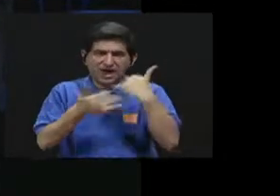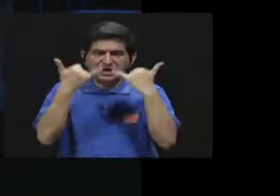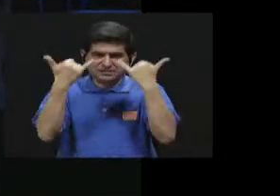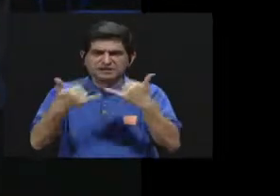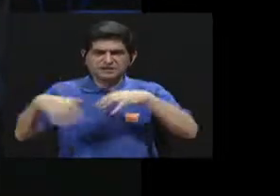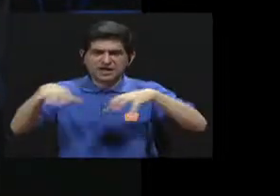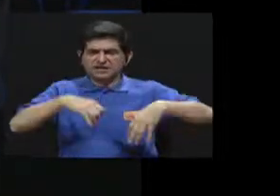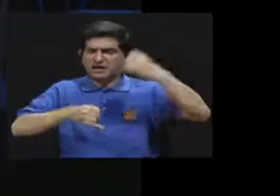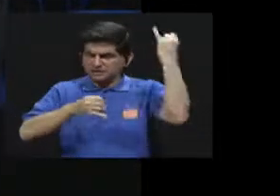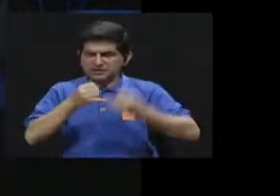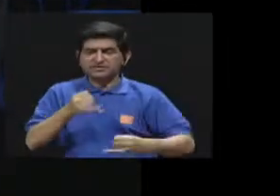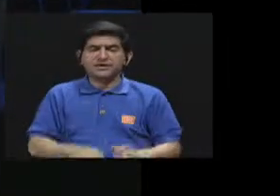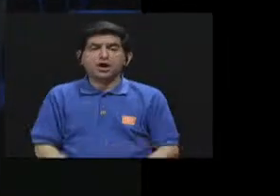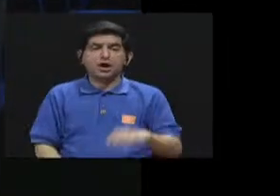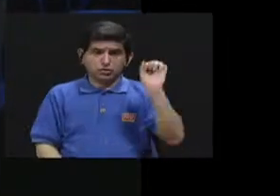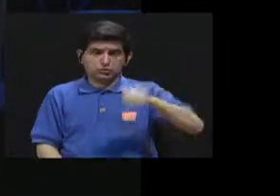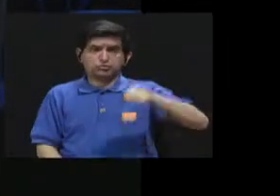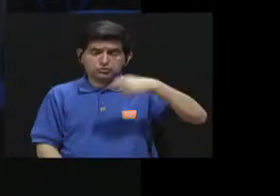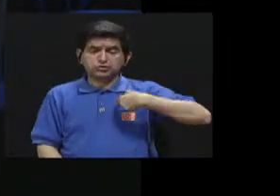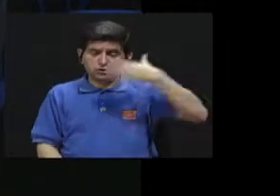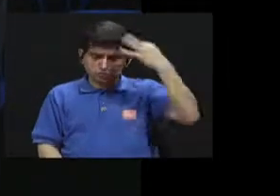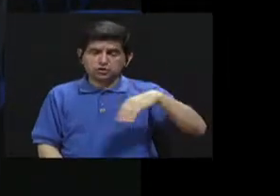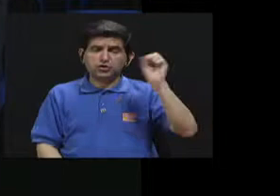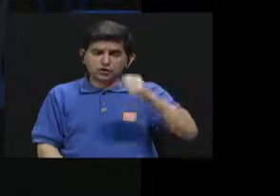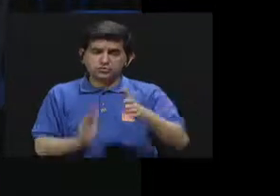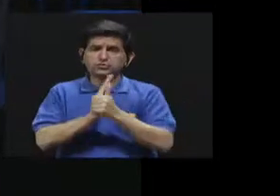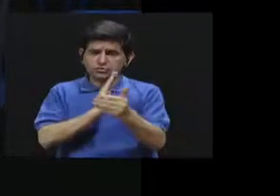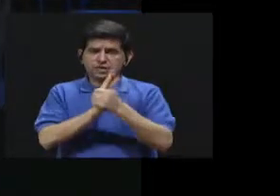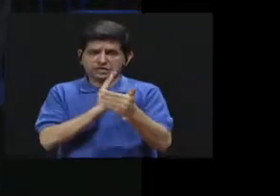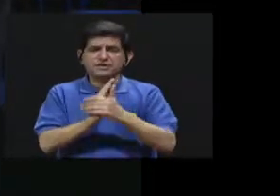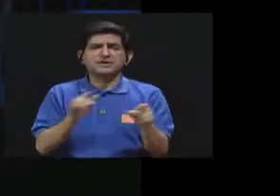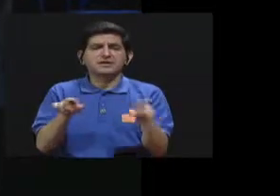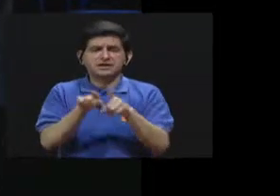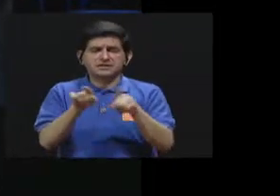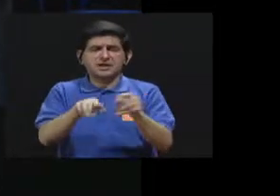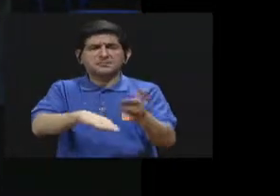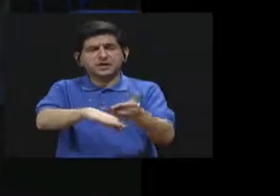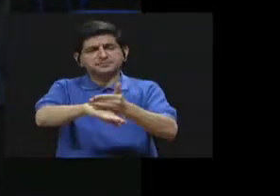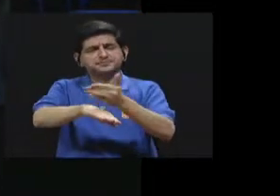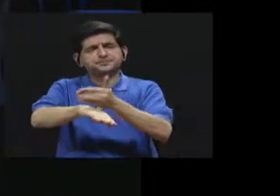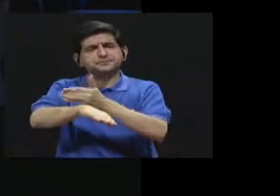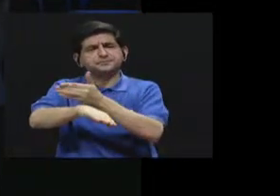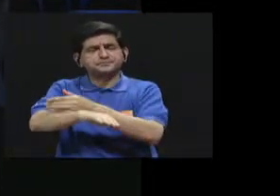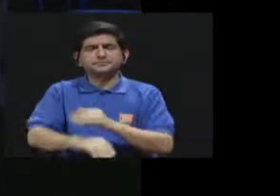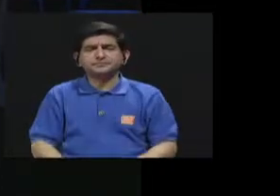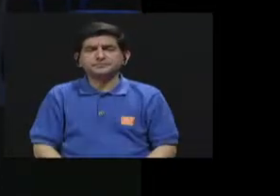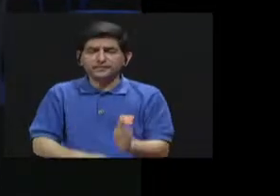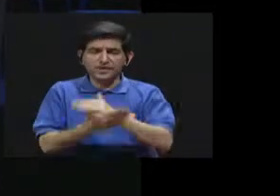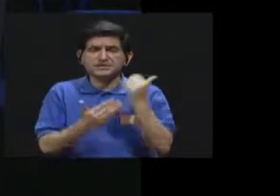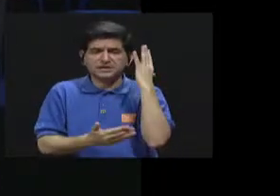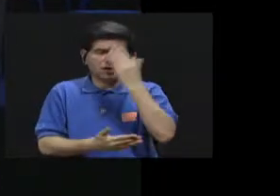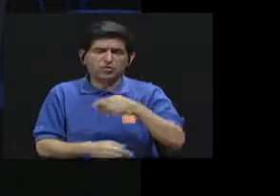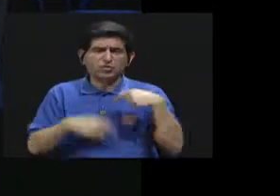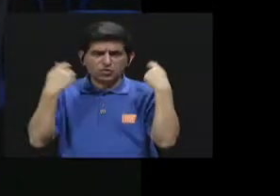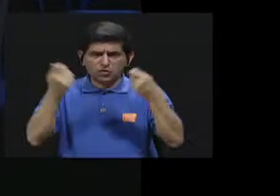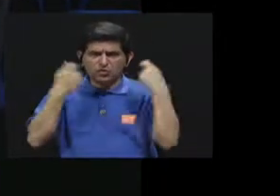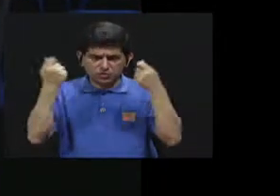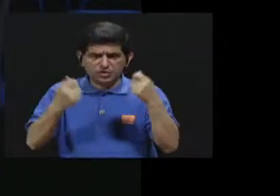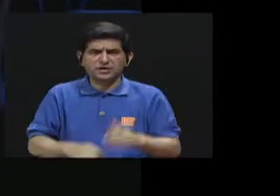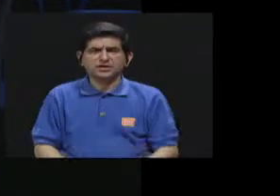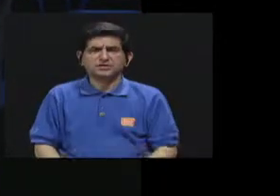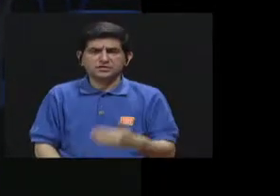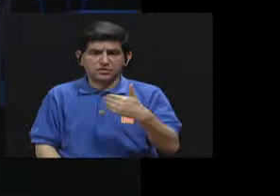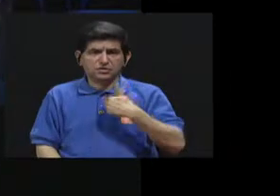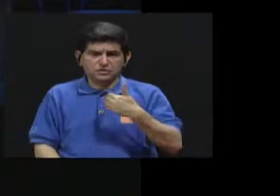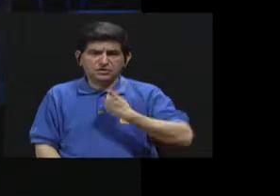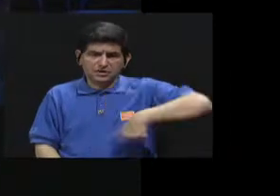este festival? ¿Hay las obras? ¿Qué opinión te merece antes de que entremos a la gala de cine? Pues sí, aquí yo creo que sí hay bastante talento.